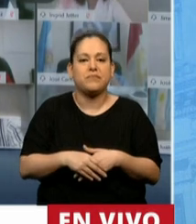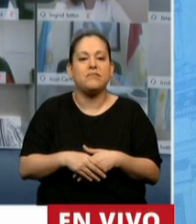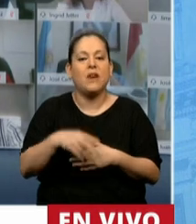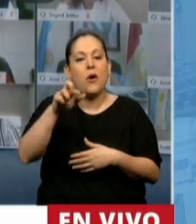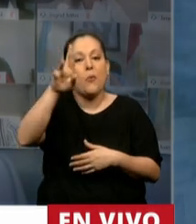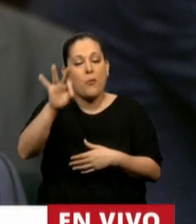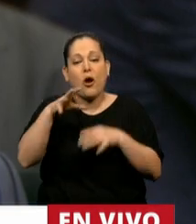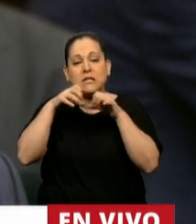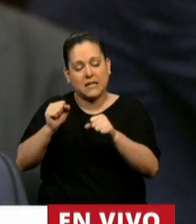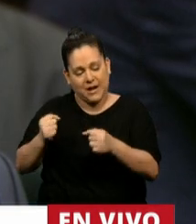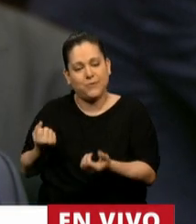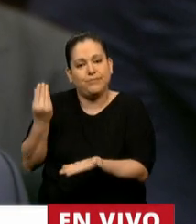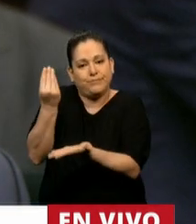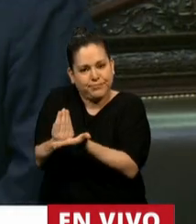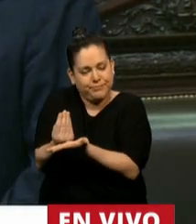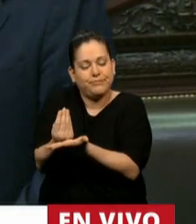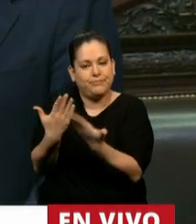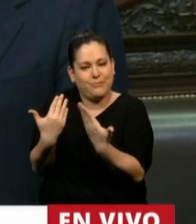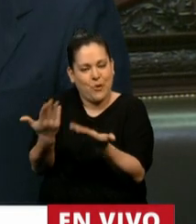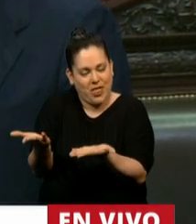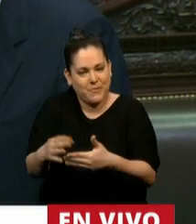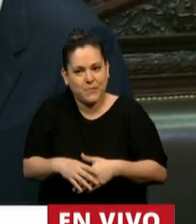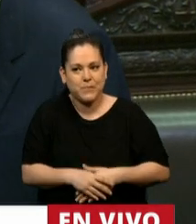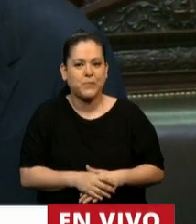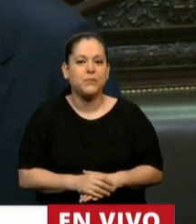prosecretario a tomar posición de su cargo